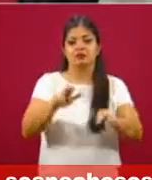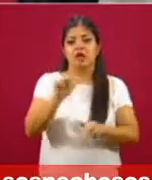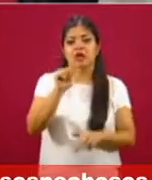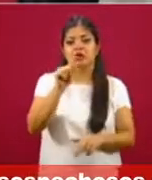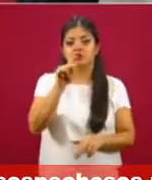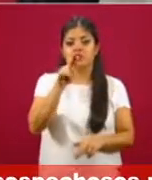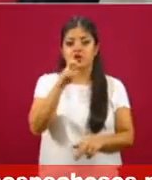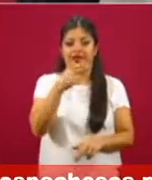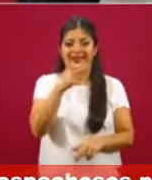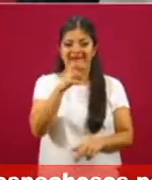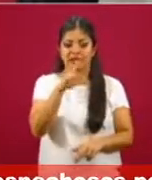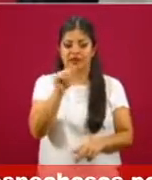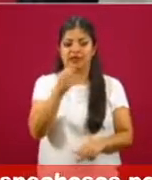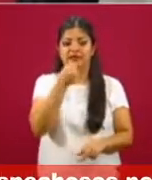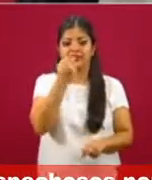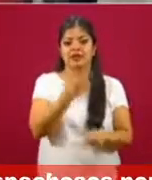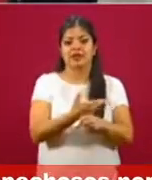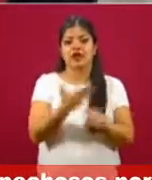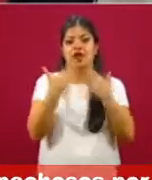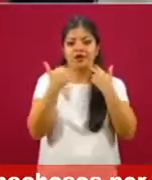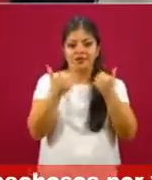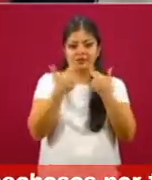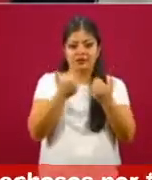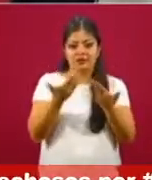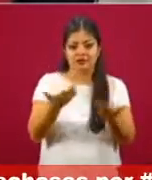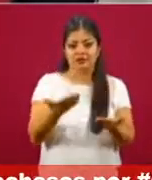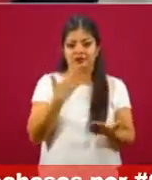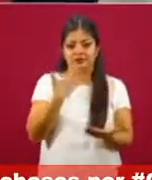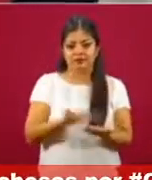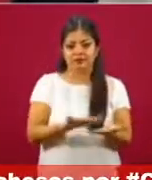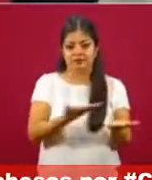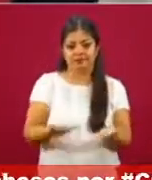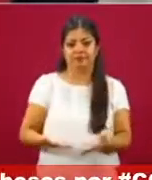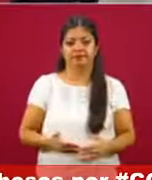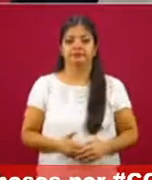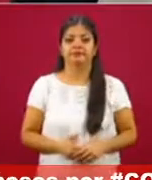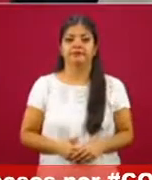Herrera, secretario de Hacienda. Bienvenido.